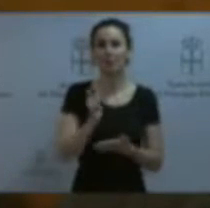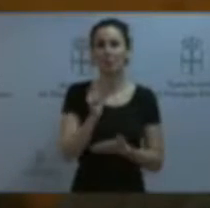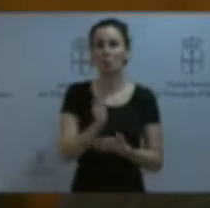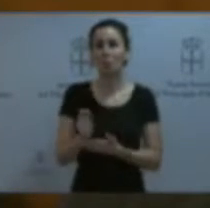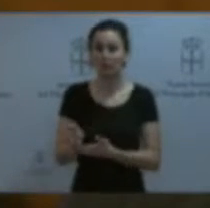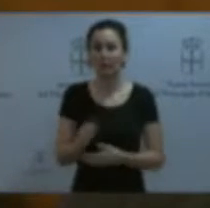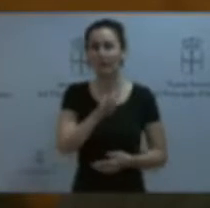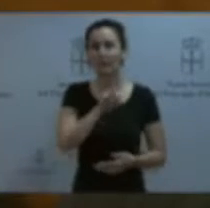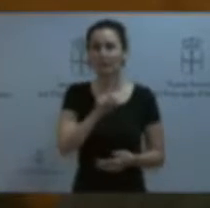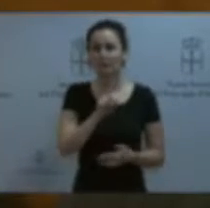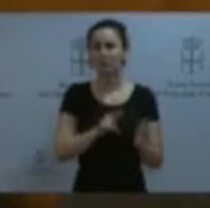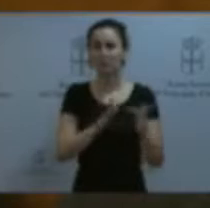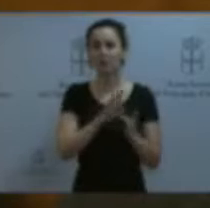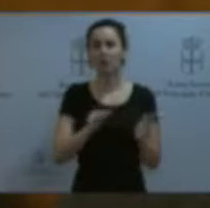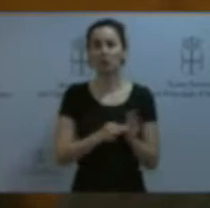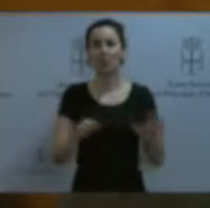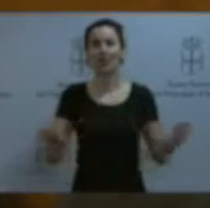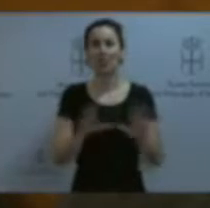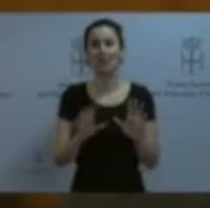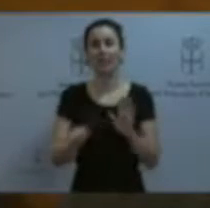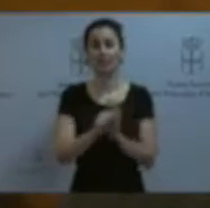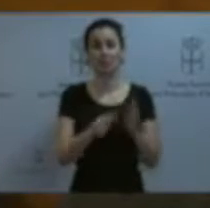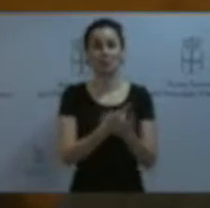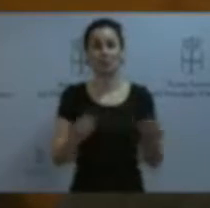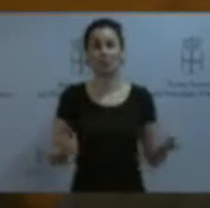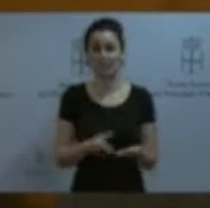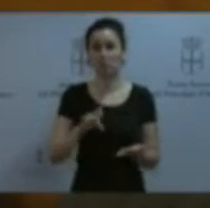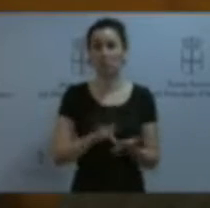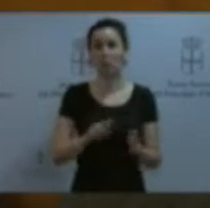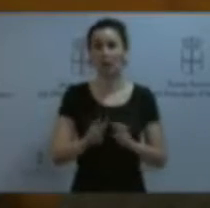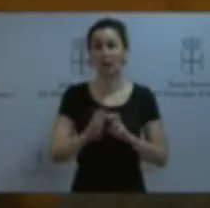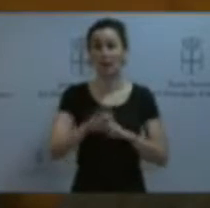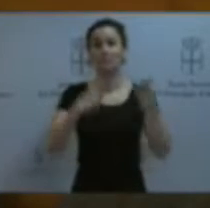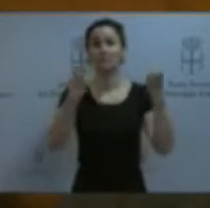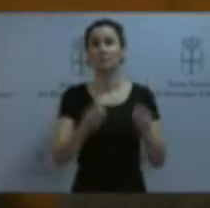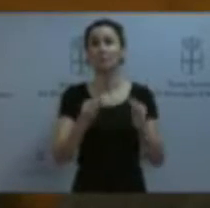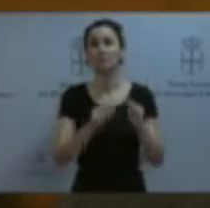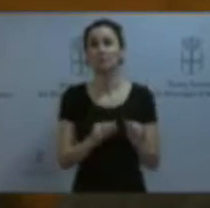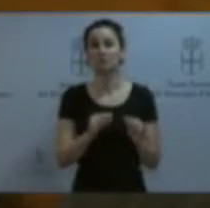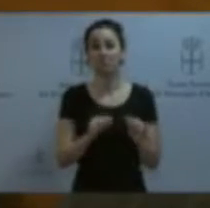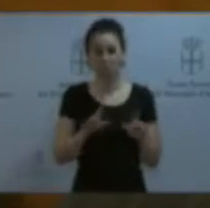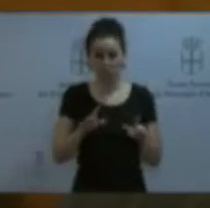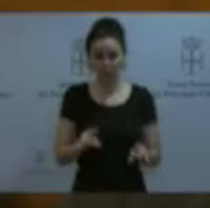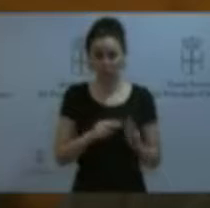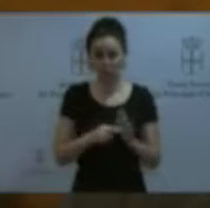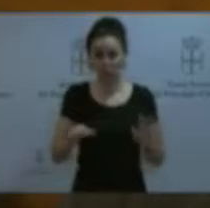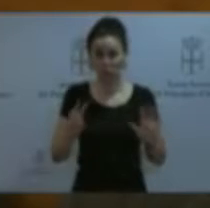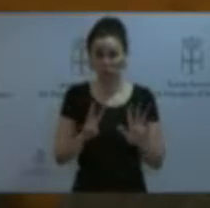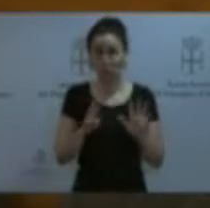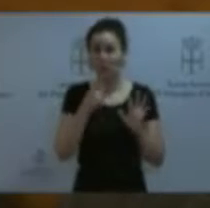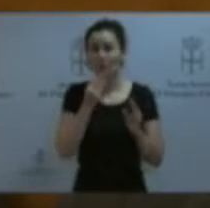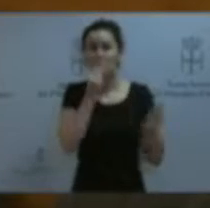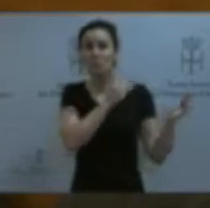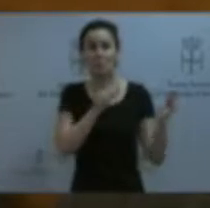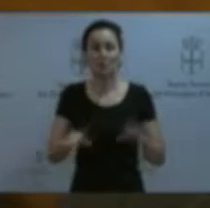21 de abril de 2010, en el artículo 16 del texto refundido de la Ley del Suelo de 2008, se señala expresamente la posibilidad de sustituir la entrega